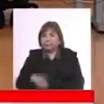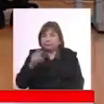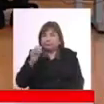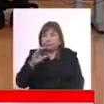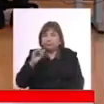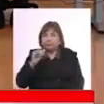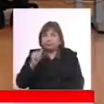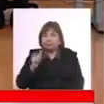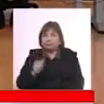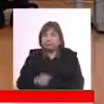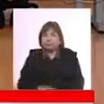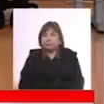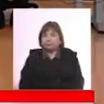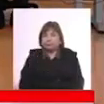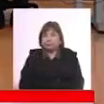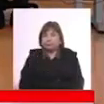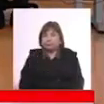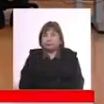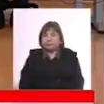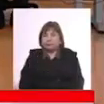Sixia Vázquez, Miguel Ángel.